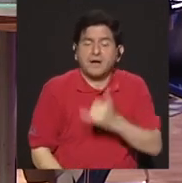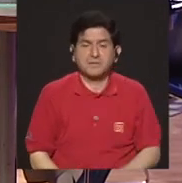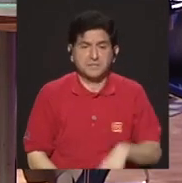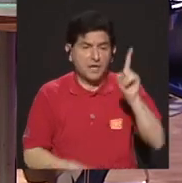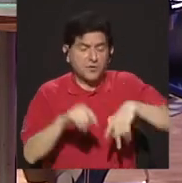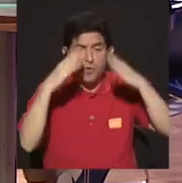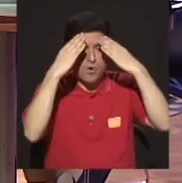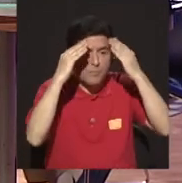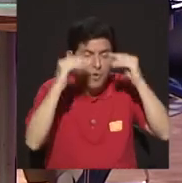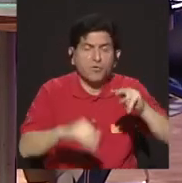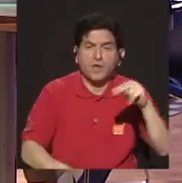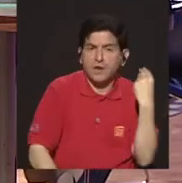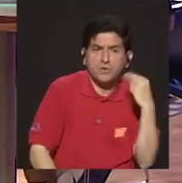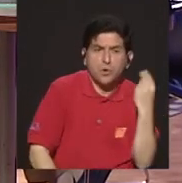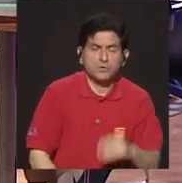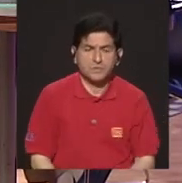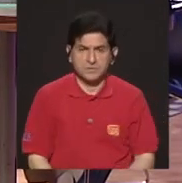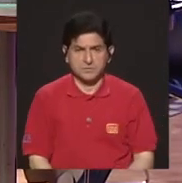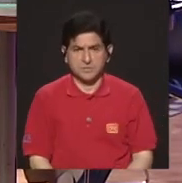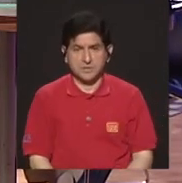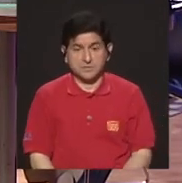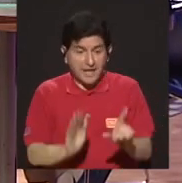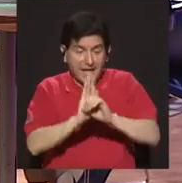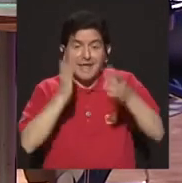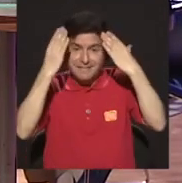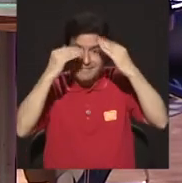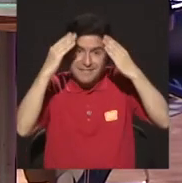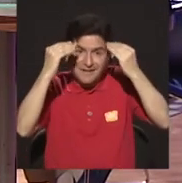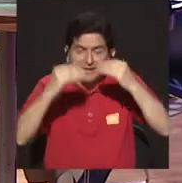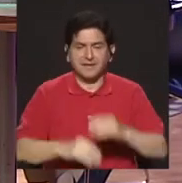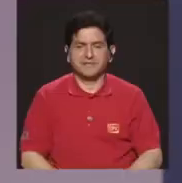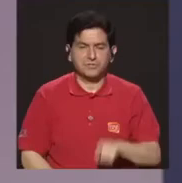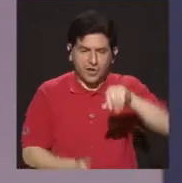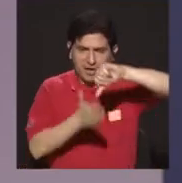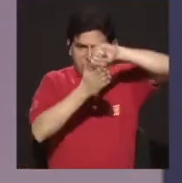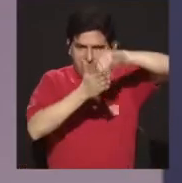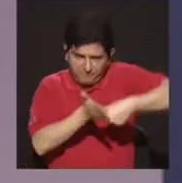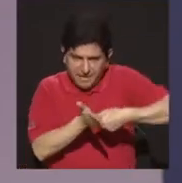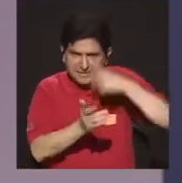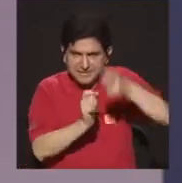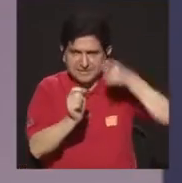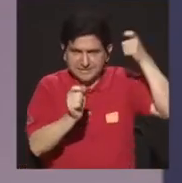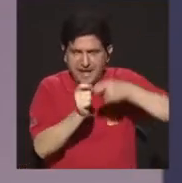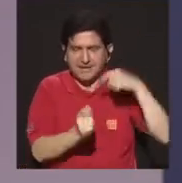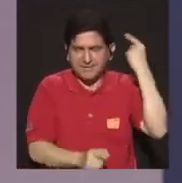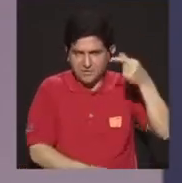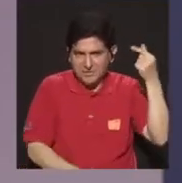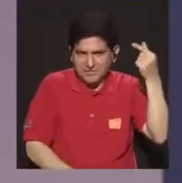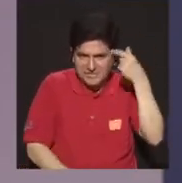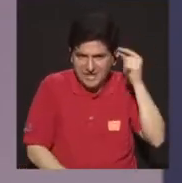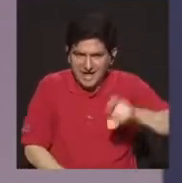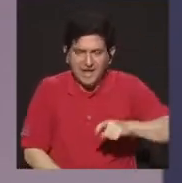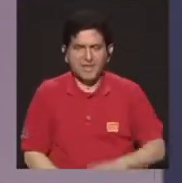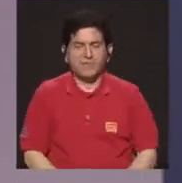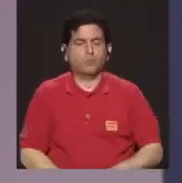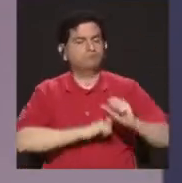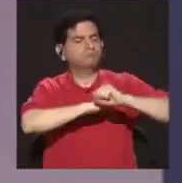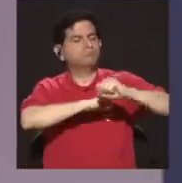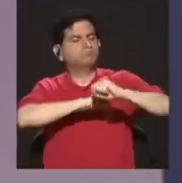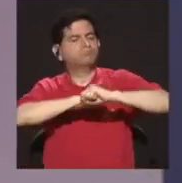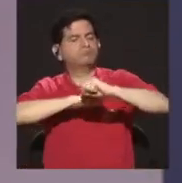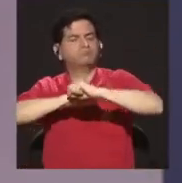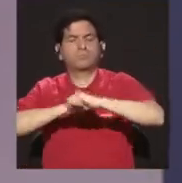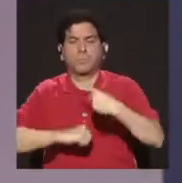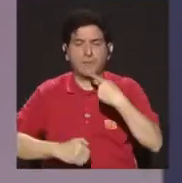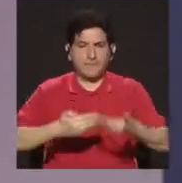información noticias derecho pues informarse entonces ahí es donde se ha hecho énfasis justamente en que el estado tiene que llevar sus campañas un poco lo que